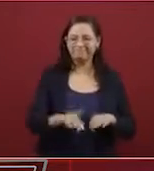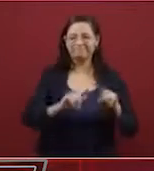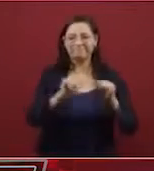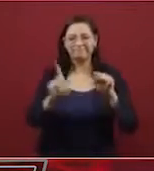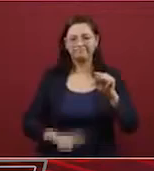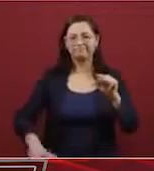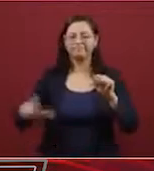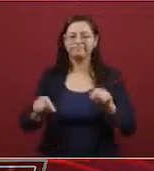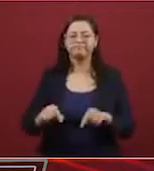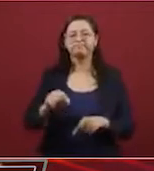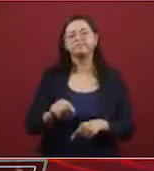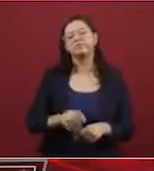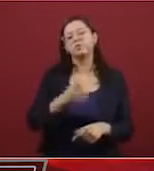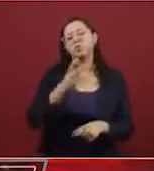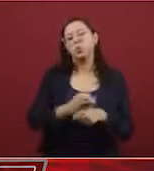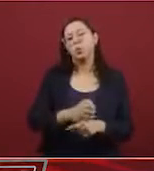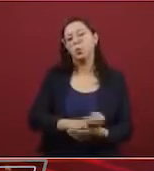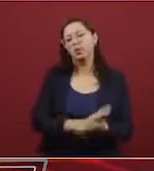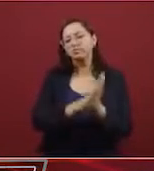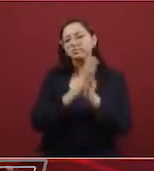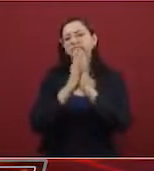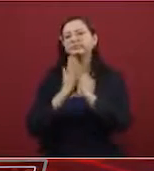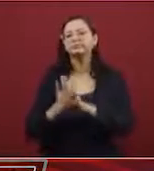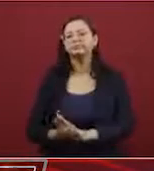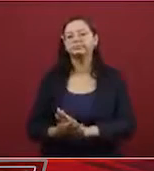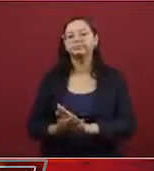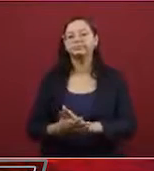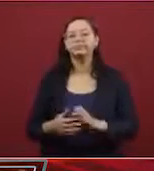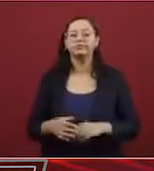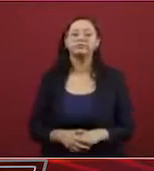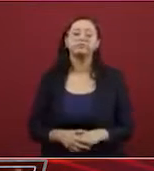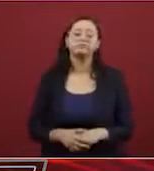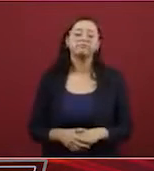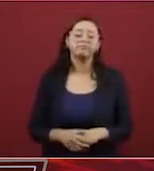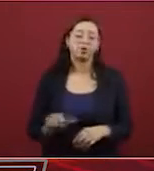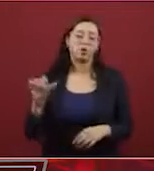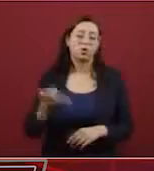vida pública de nuestro país. Esto es lo que queríamos